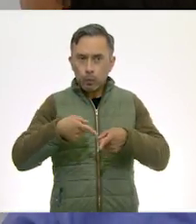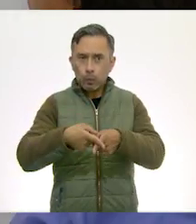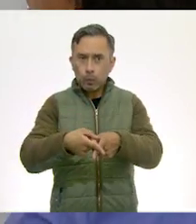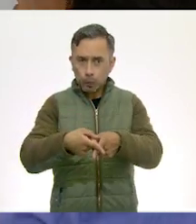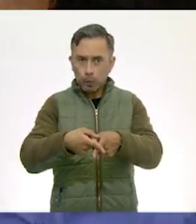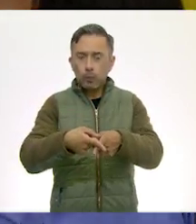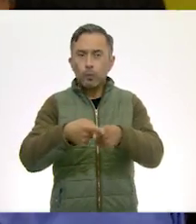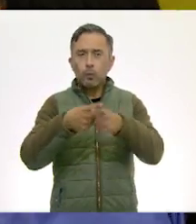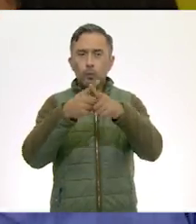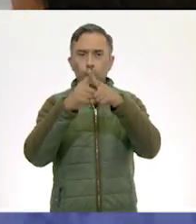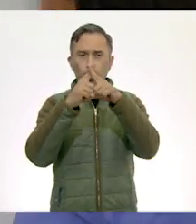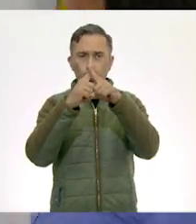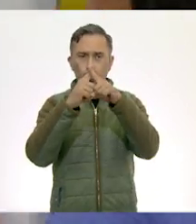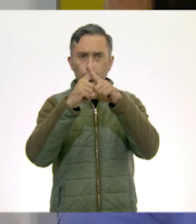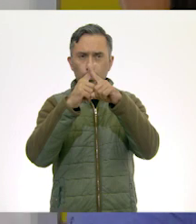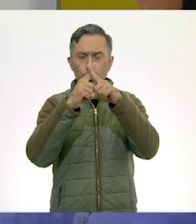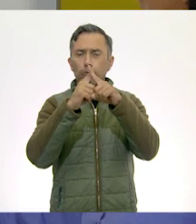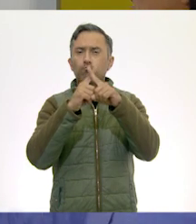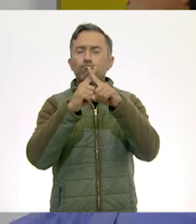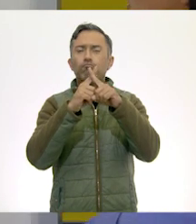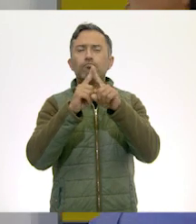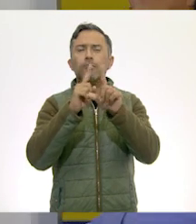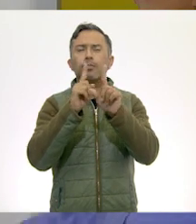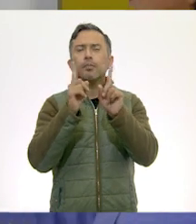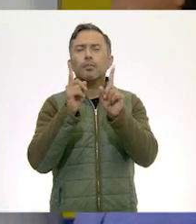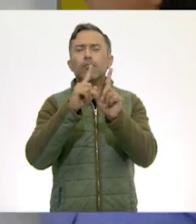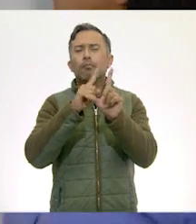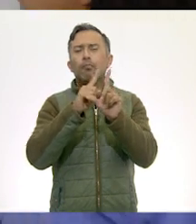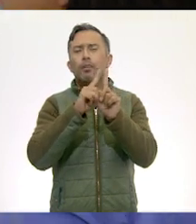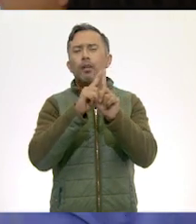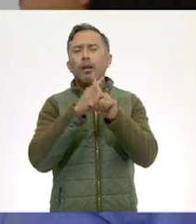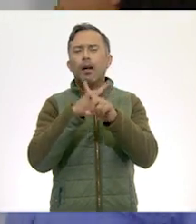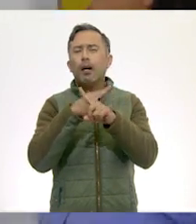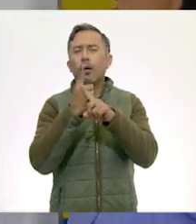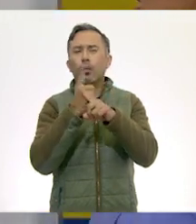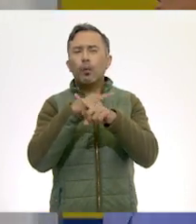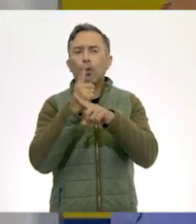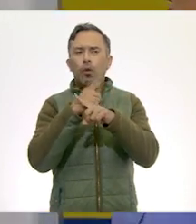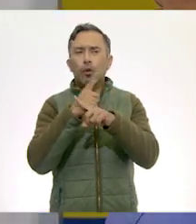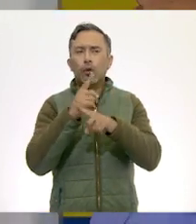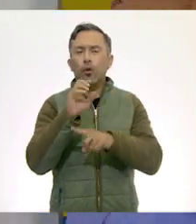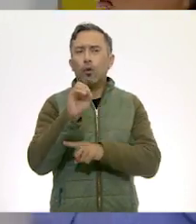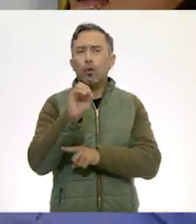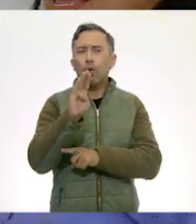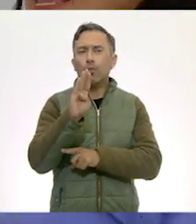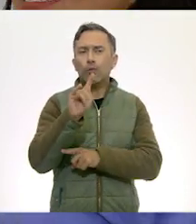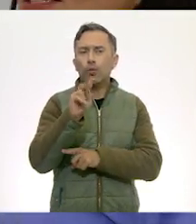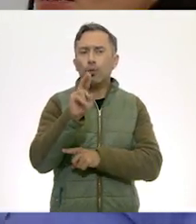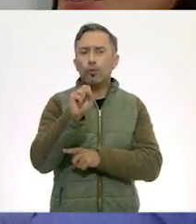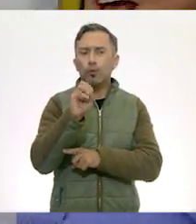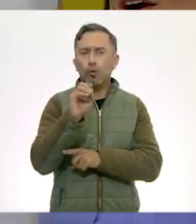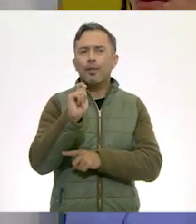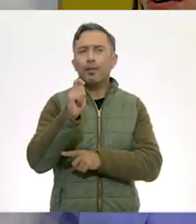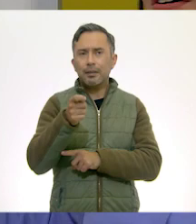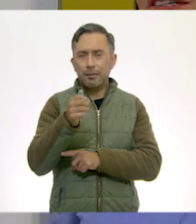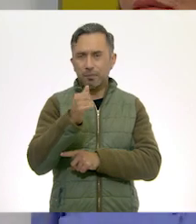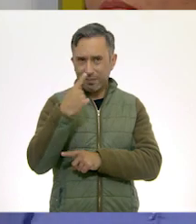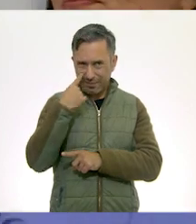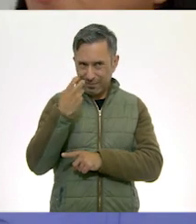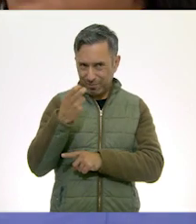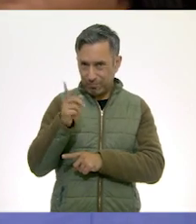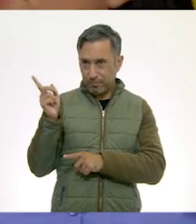ángulo, u ángulos obtusos, quiere decir que son estos